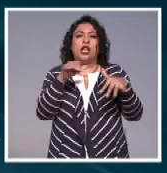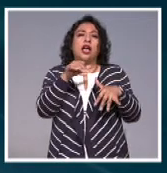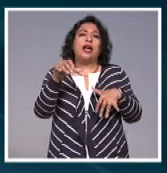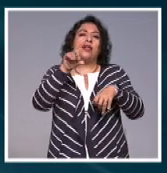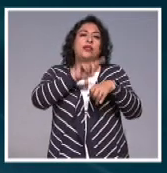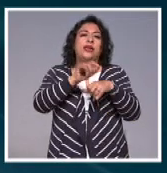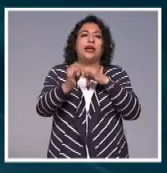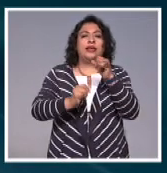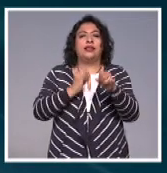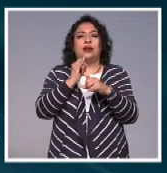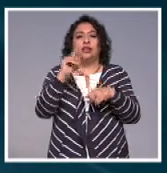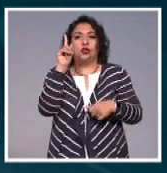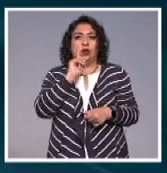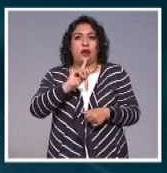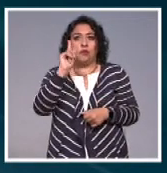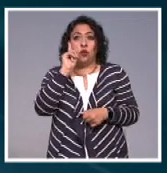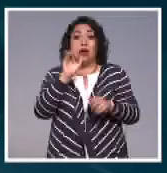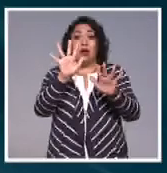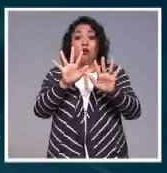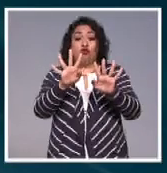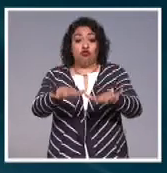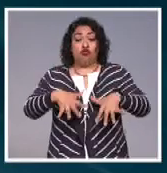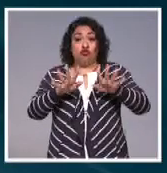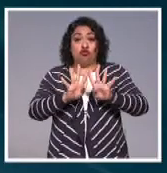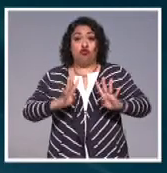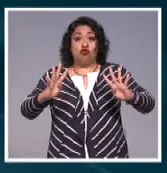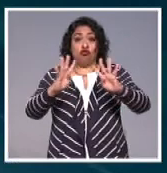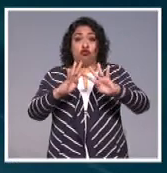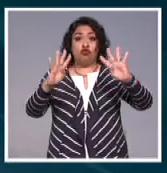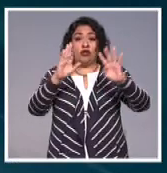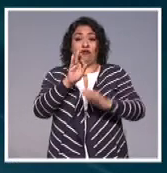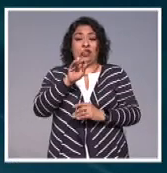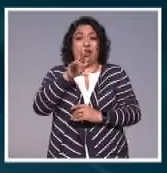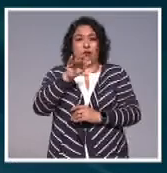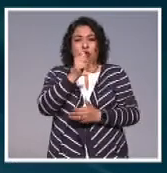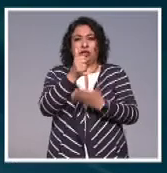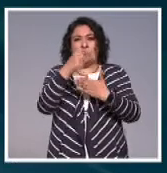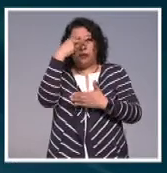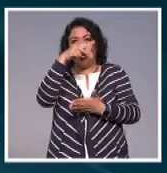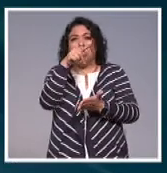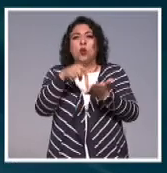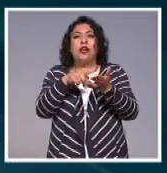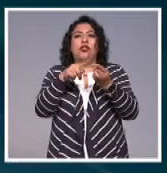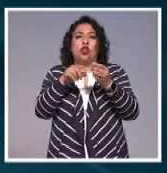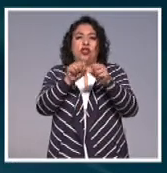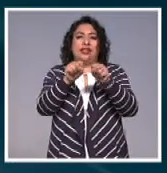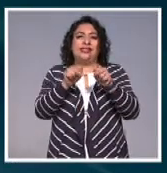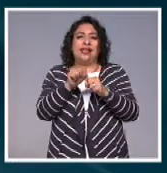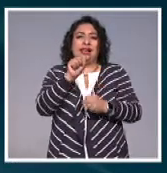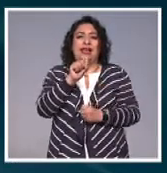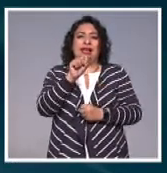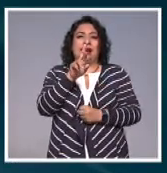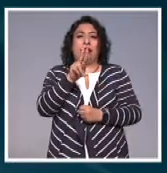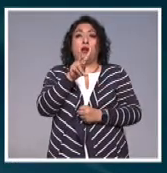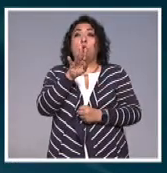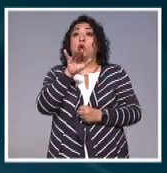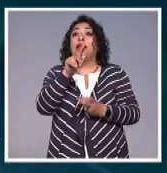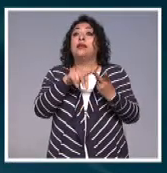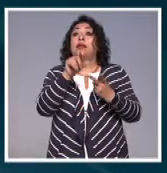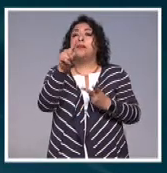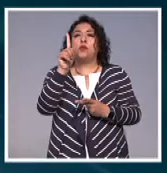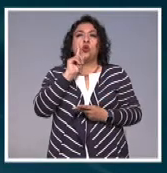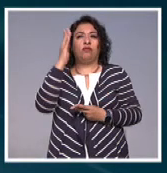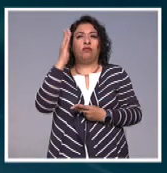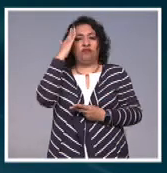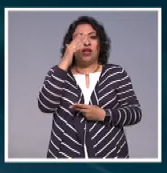motivo del Día Internacional de la Mujer, que la Orquesta Filarmónica de la Ciudad de México ofrecerá en la Sala Silvestre Revueltas, y el que protagonizarán la